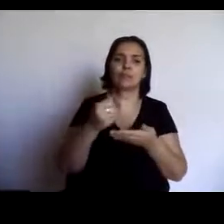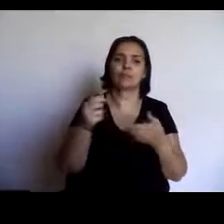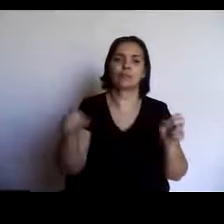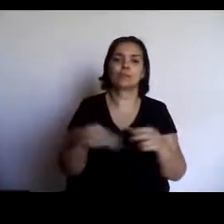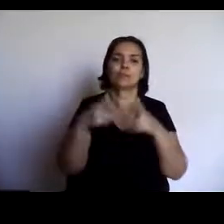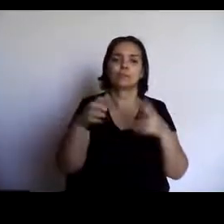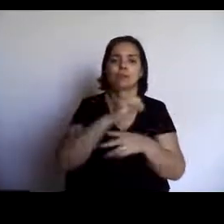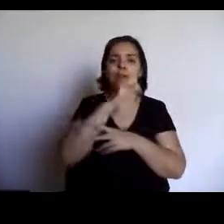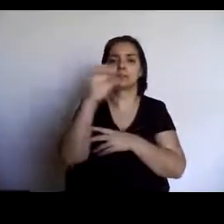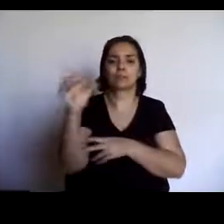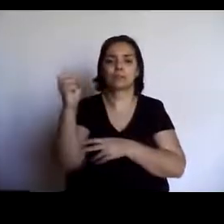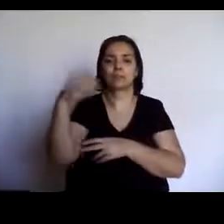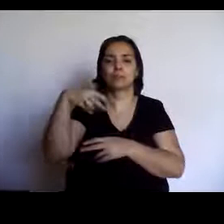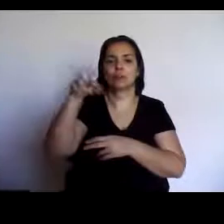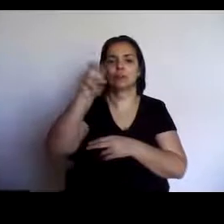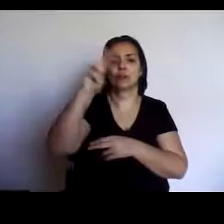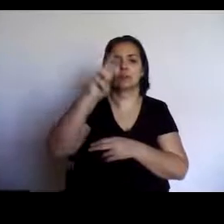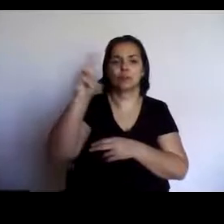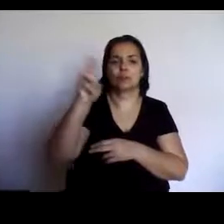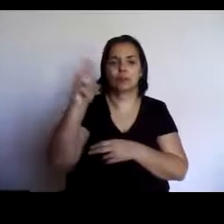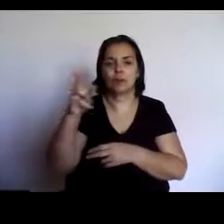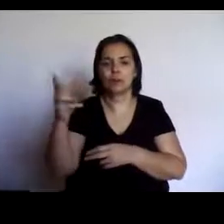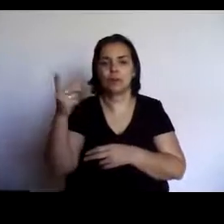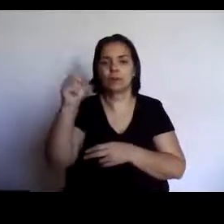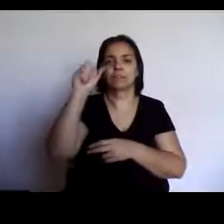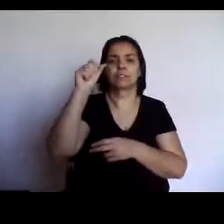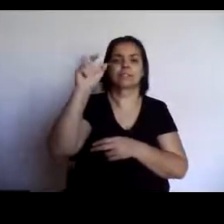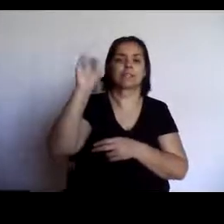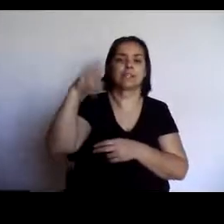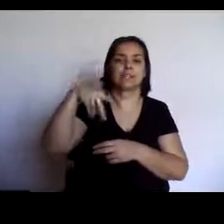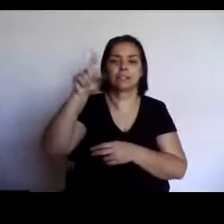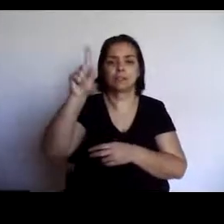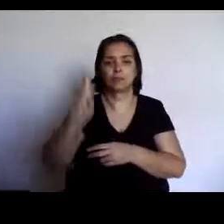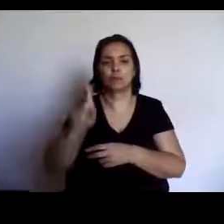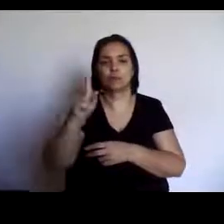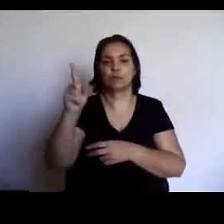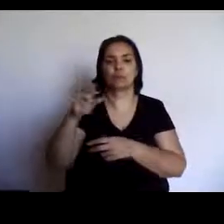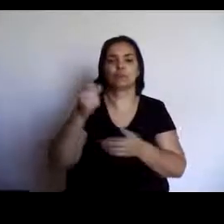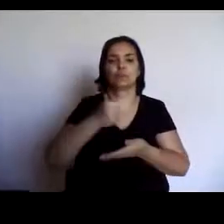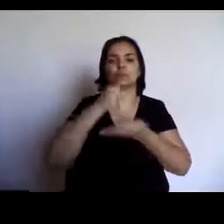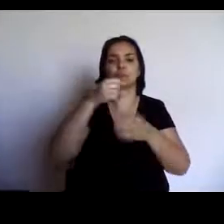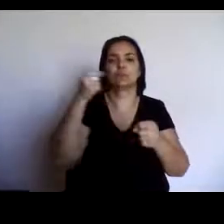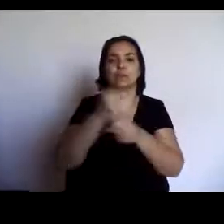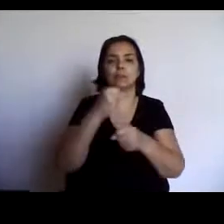Youth Stars, el N1, Super y Empleo, todos destinados a cursos de capacitación